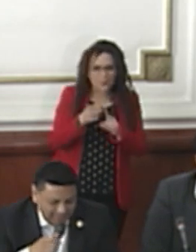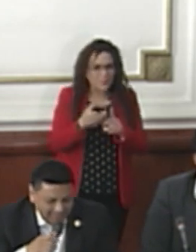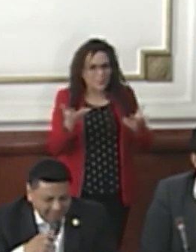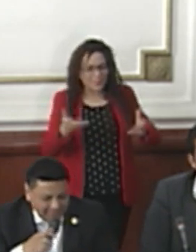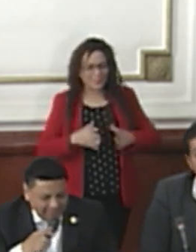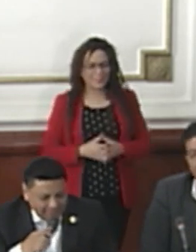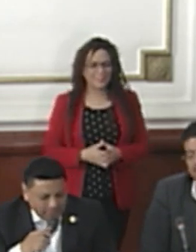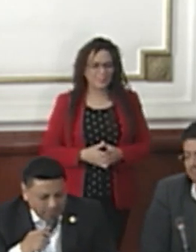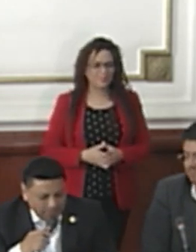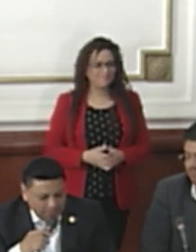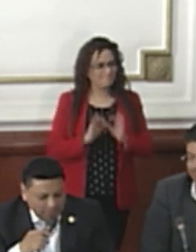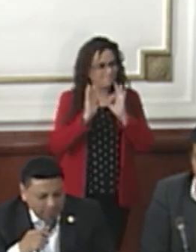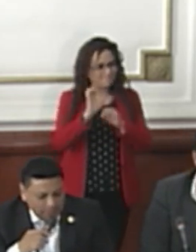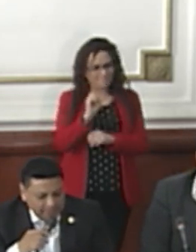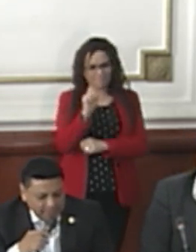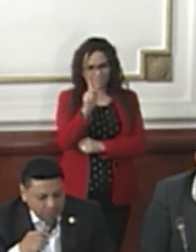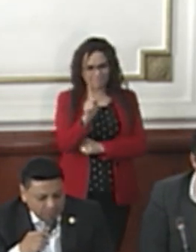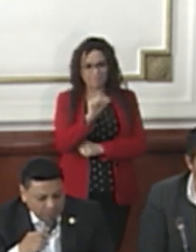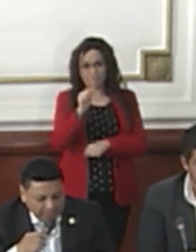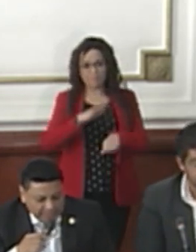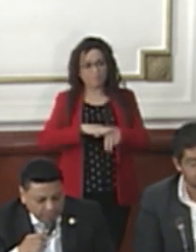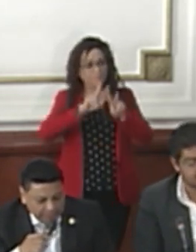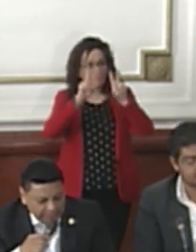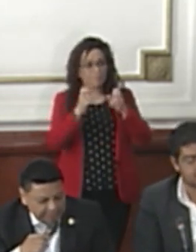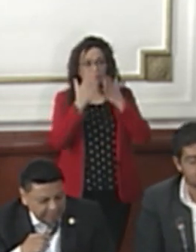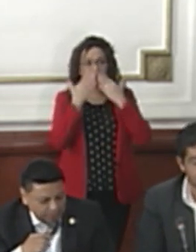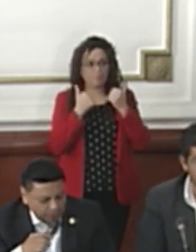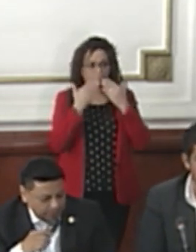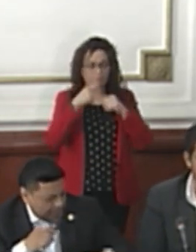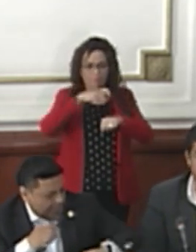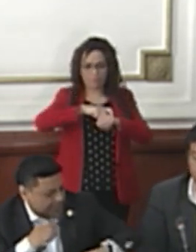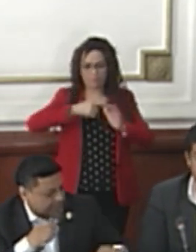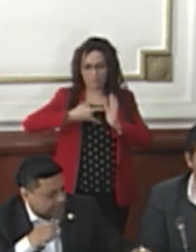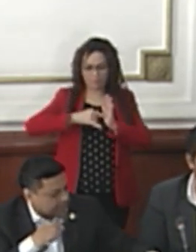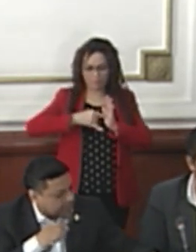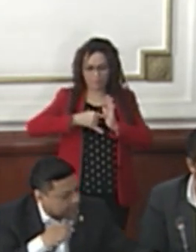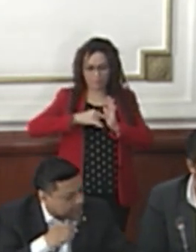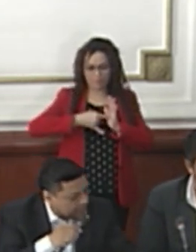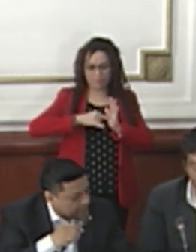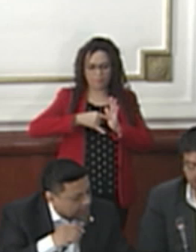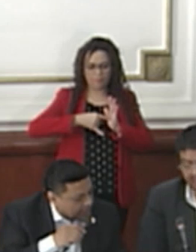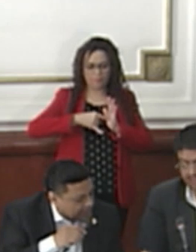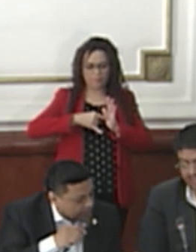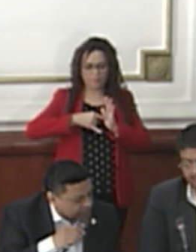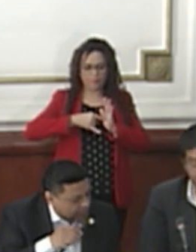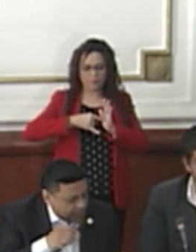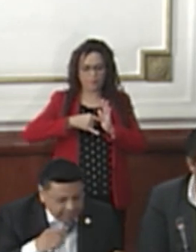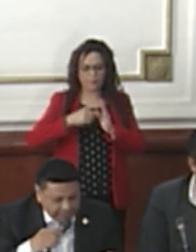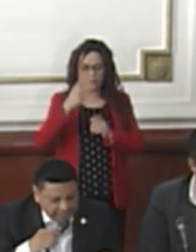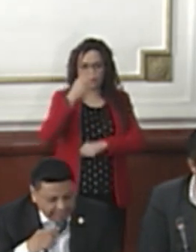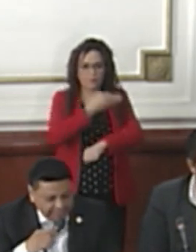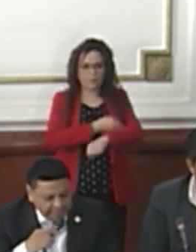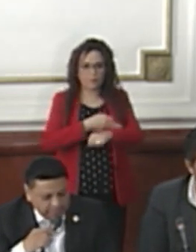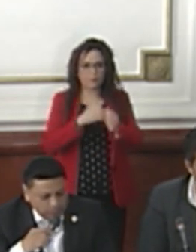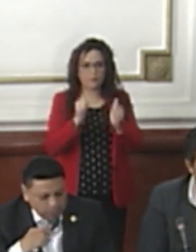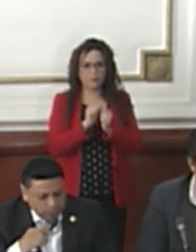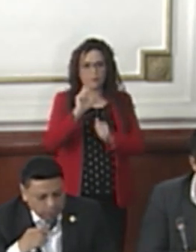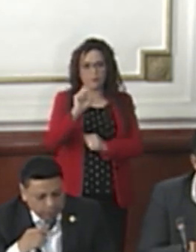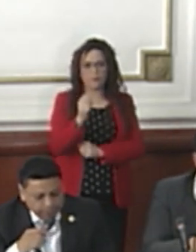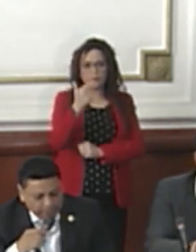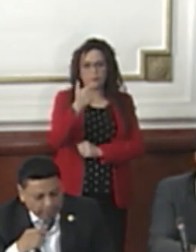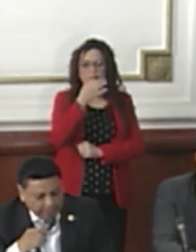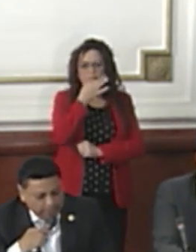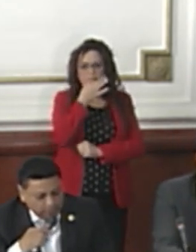bien. Bueno, pues no habiendo más asuntos que discutir, siendo las 14 horas 37